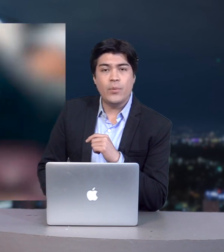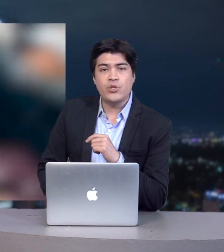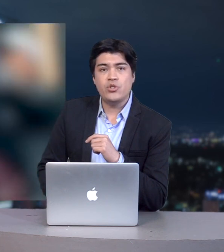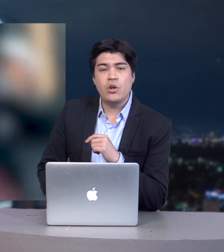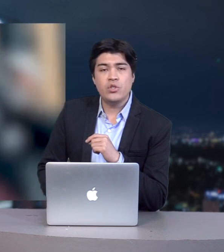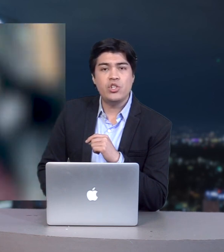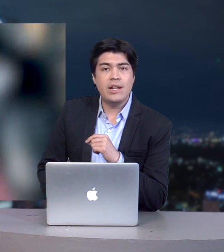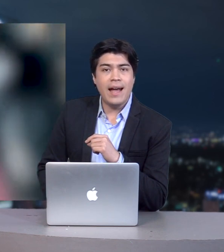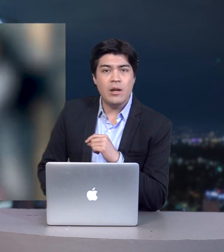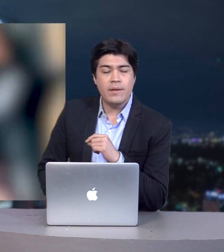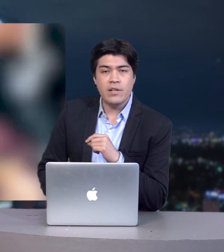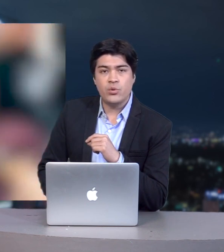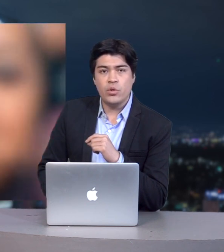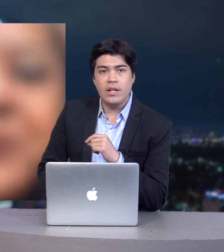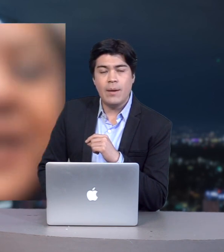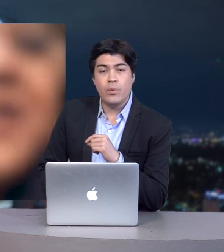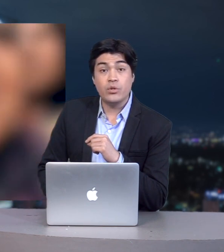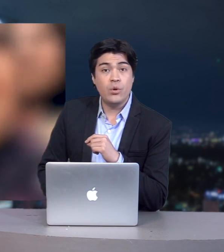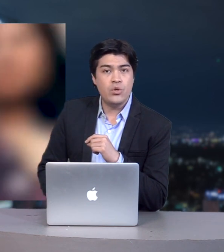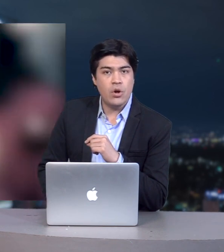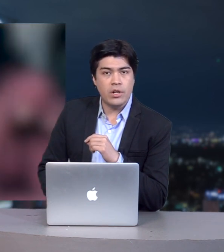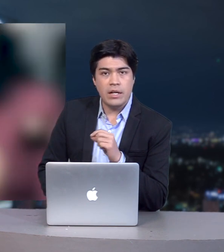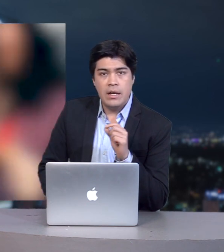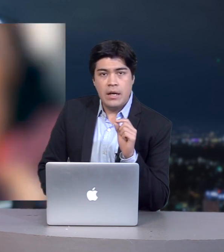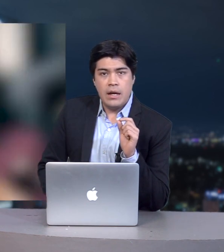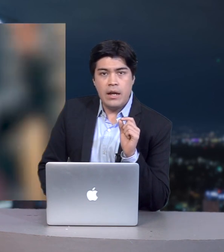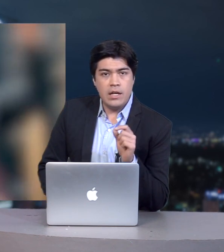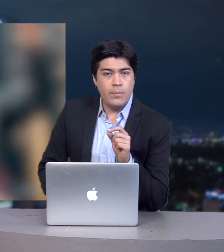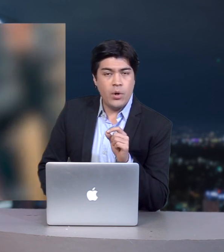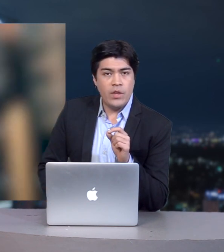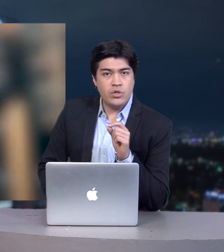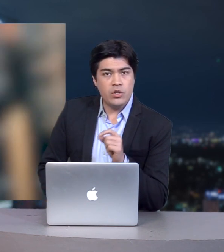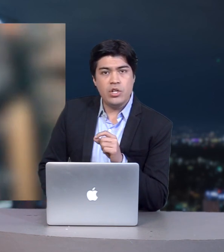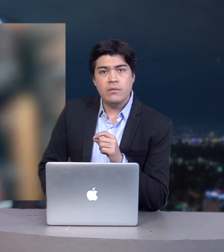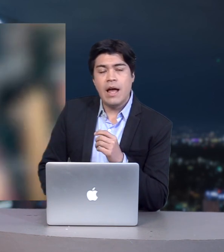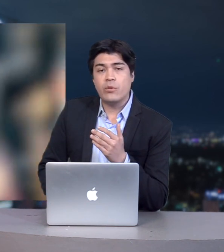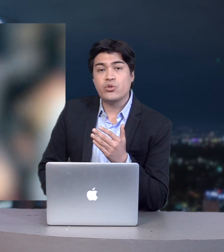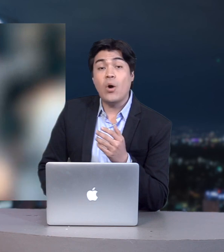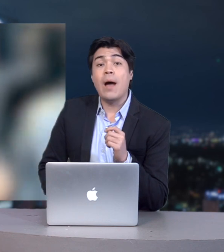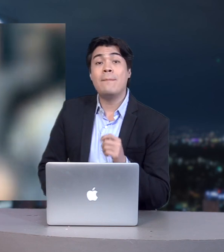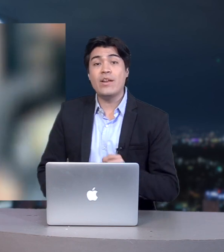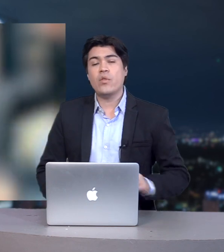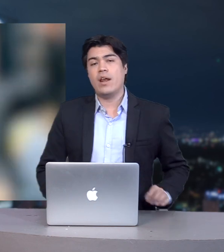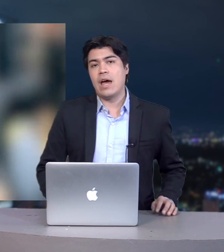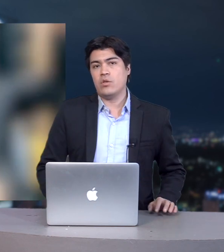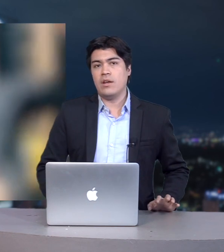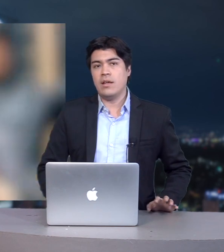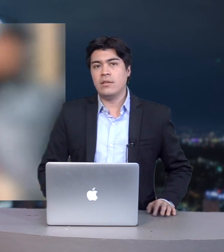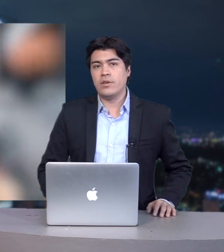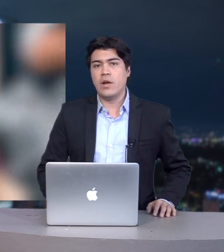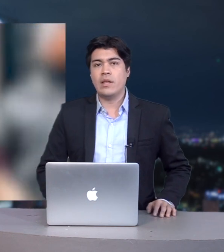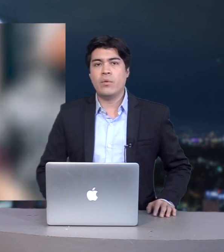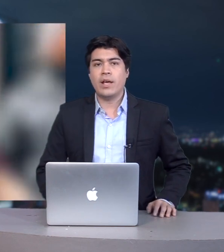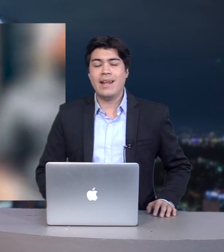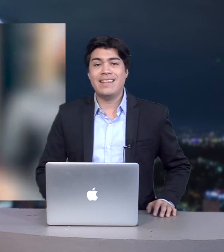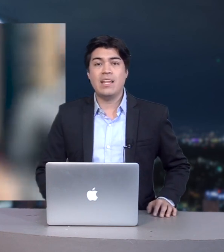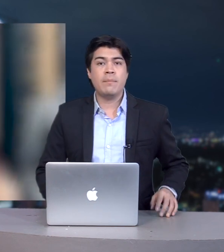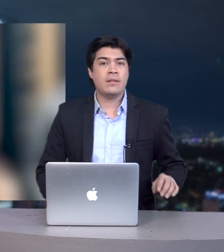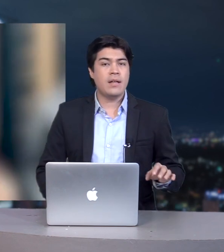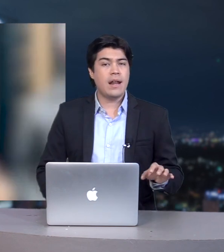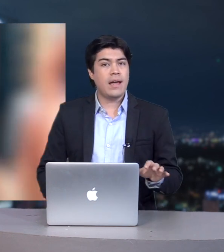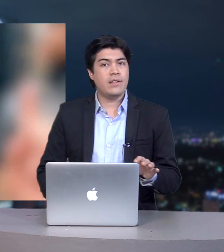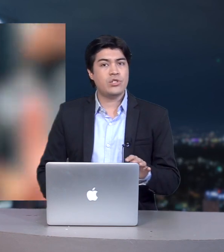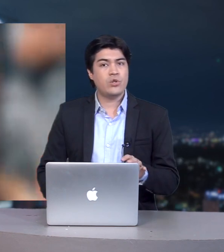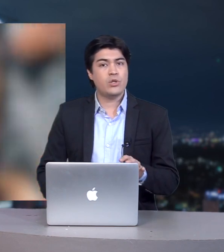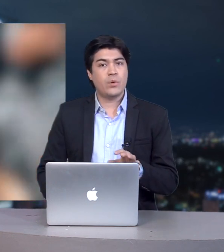candidata de opos G en su gira por New York el equipo de soil acusó a Mario Delgado dirigente Nacional de morena